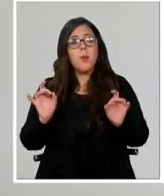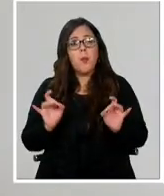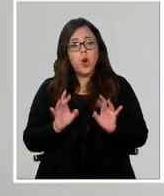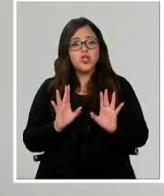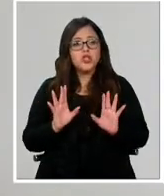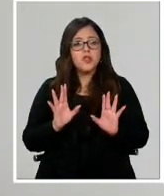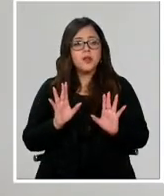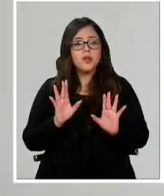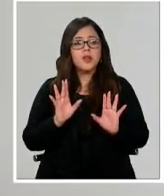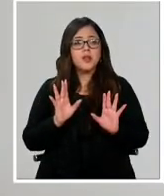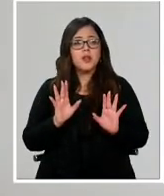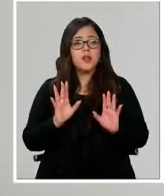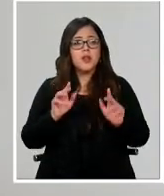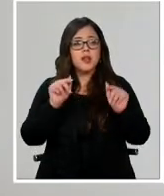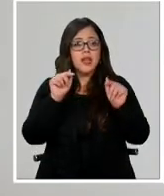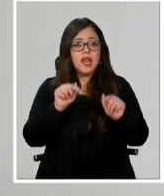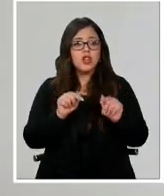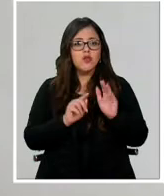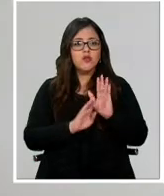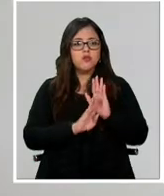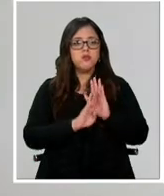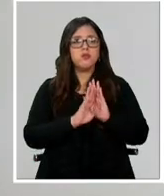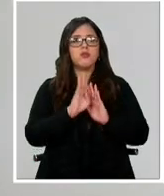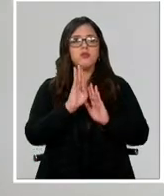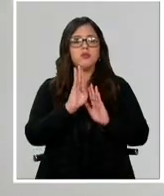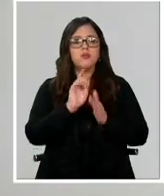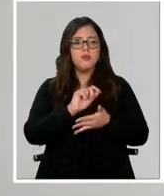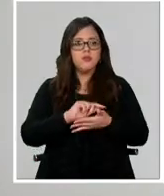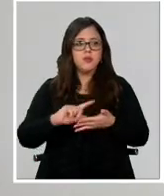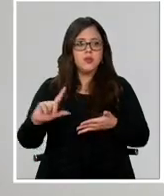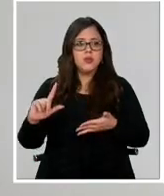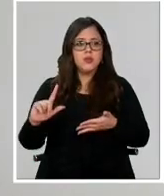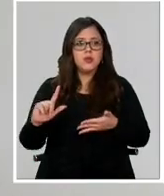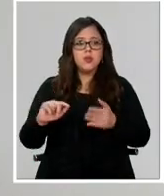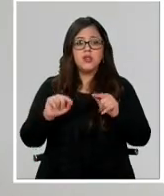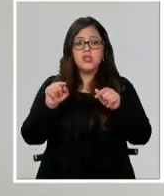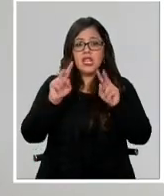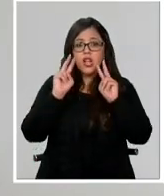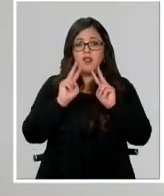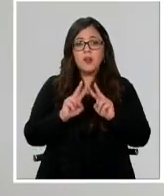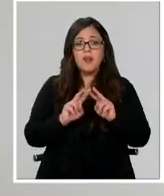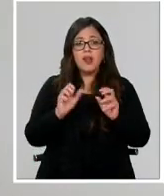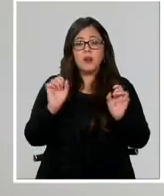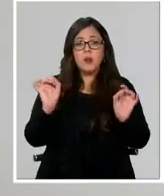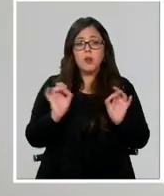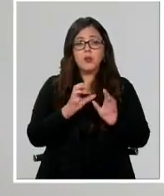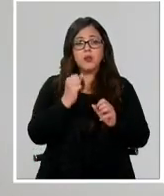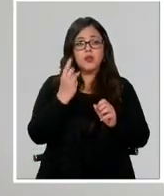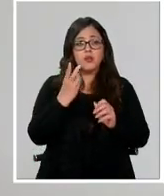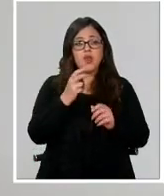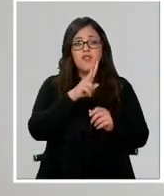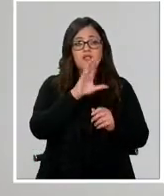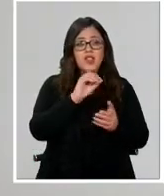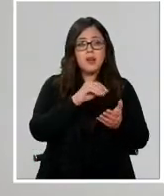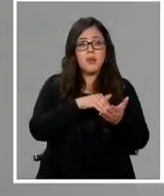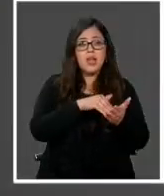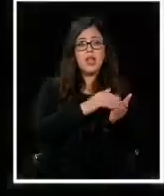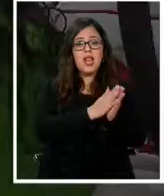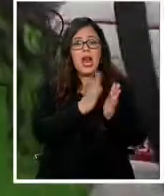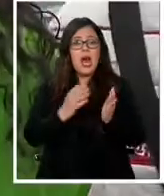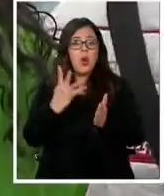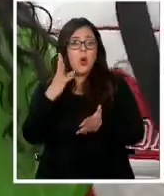probable que estos casos sigan aumentando y logremos llegar a una cantidad de casos de alrededor de entre 20.000 y 40.000